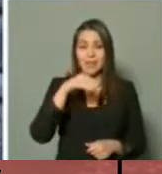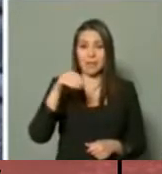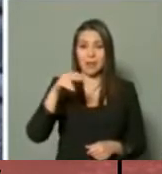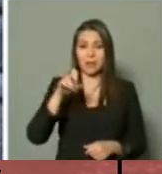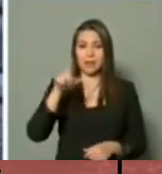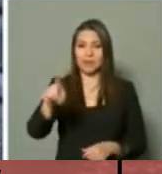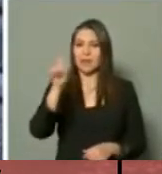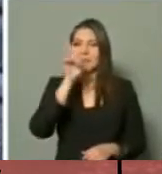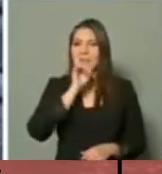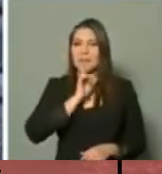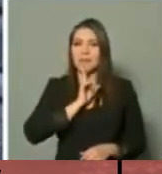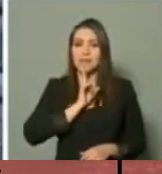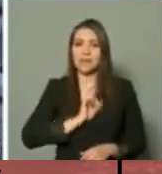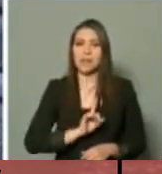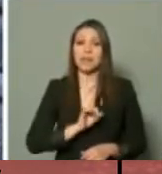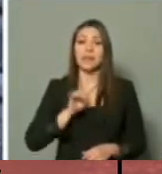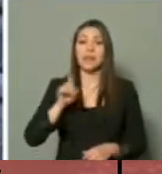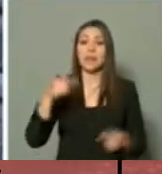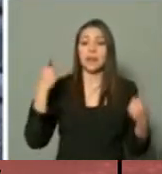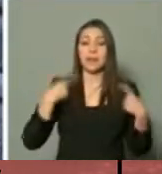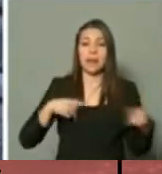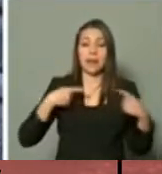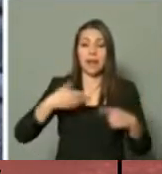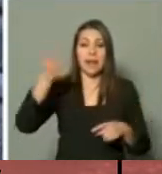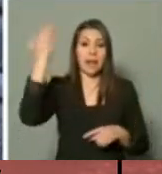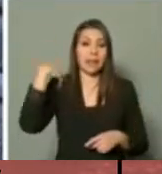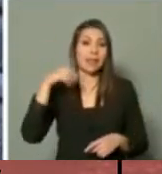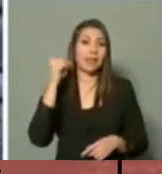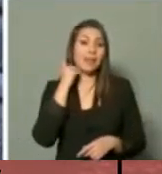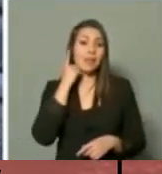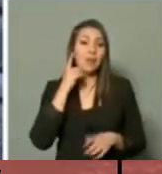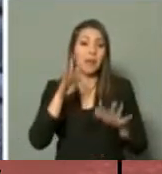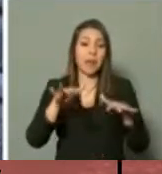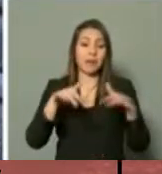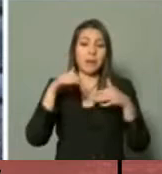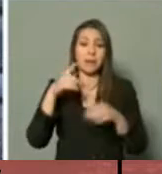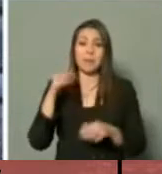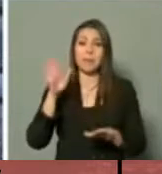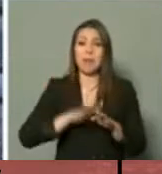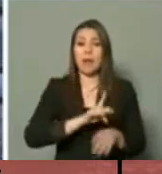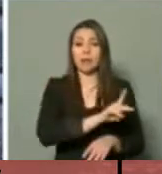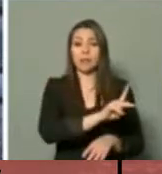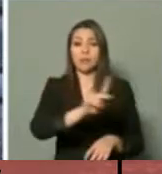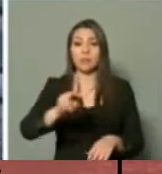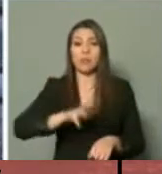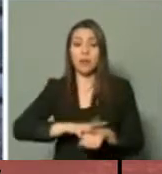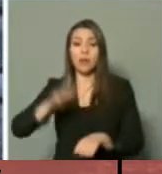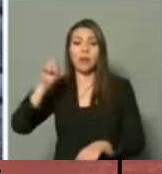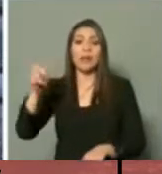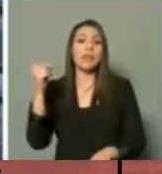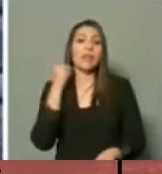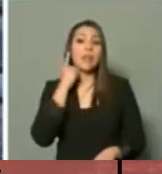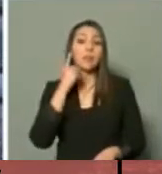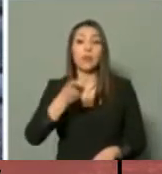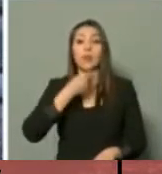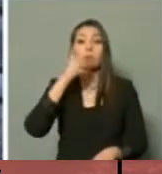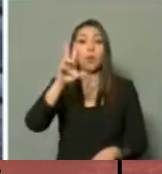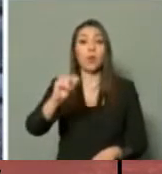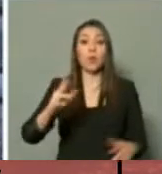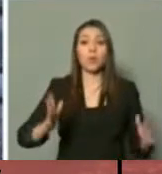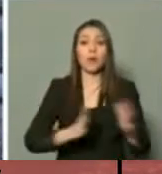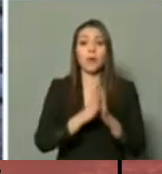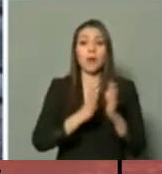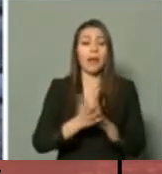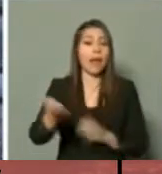porque la mayoría en la asamblea eran los diputados de Morena. No vengas a decir que no los dejamos participar porque antes no